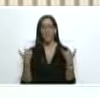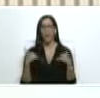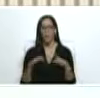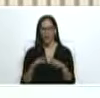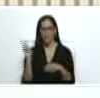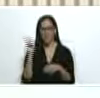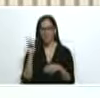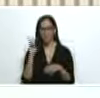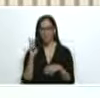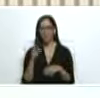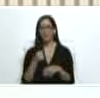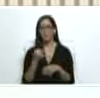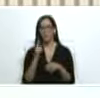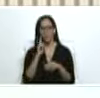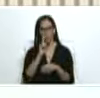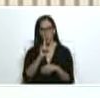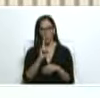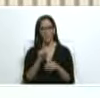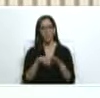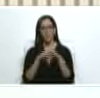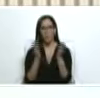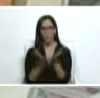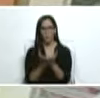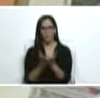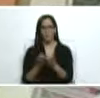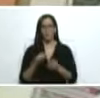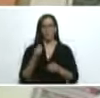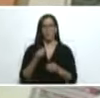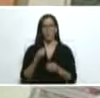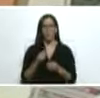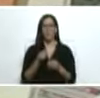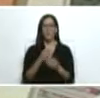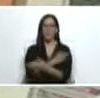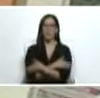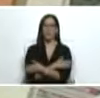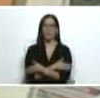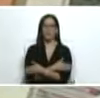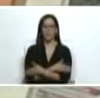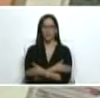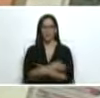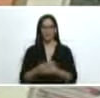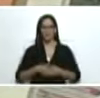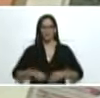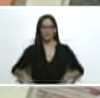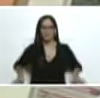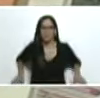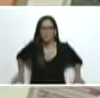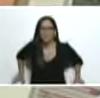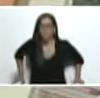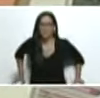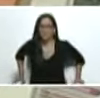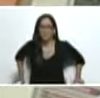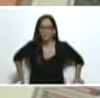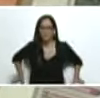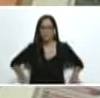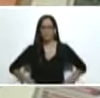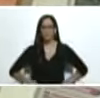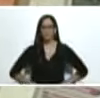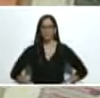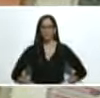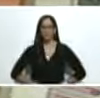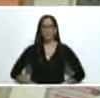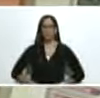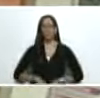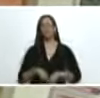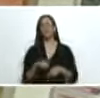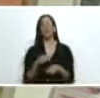número uno del mundo, para lo que salga, como salga. Felicitaciones a Ronald Acuña Junior, número uno del mundo.